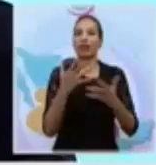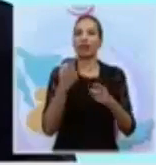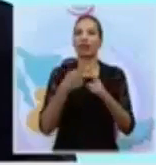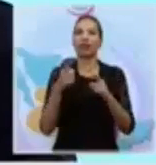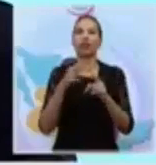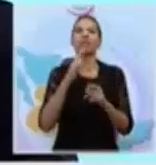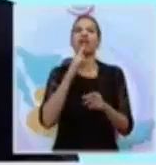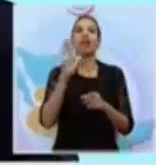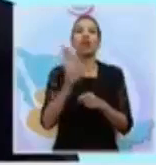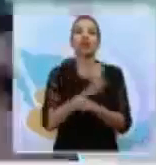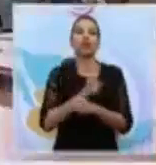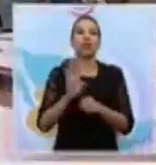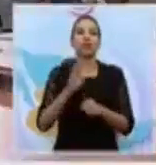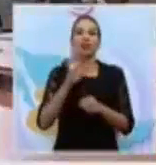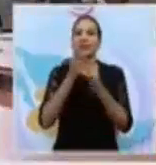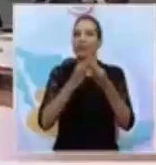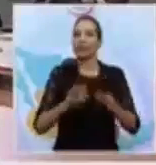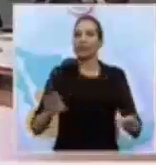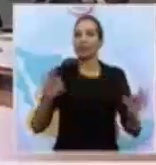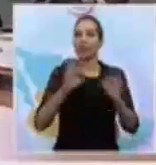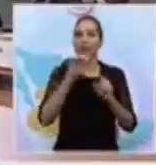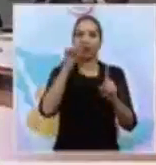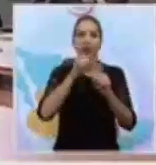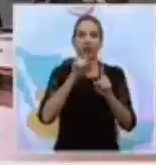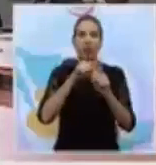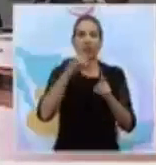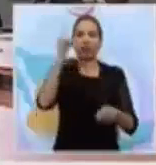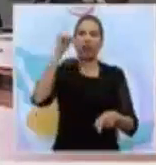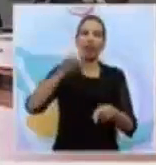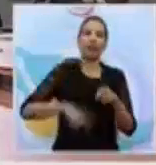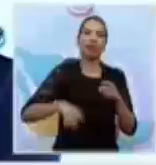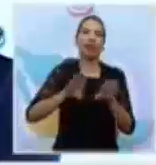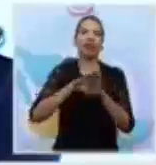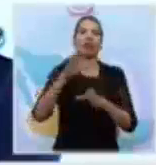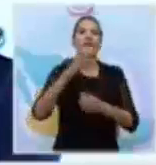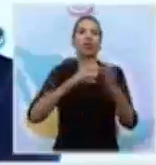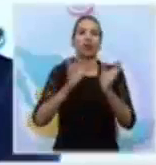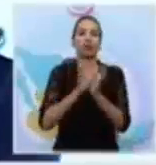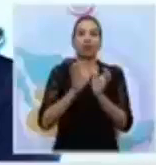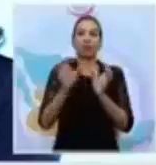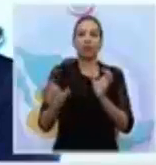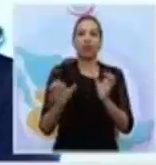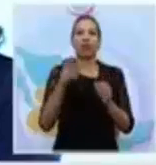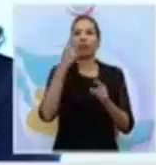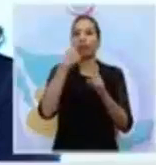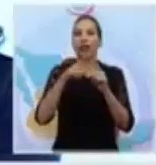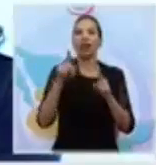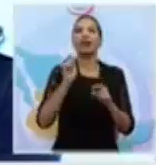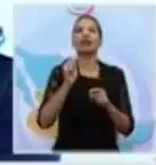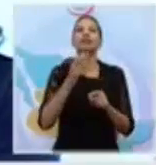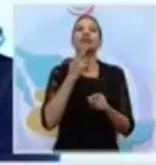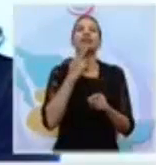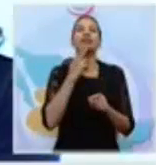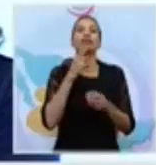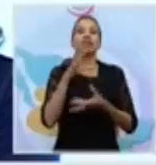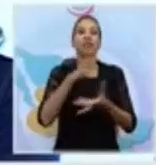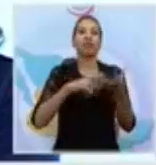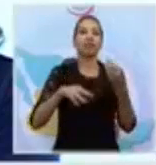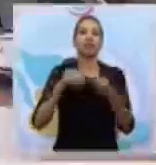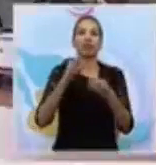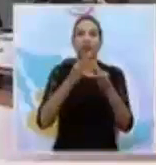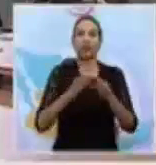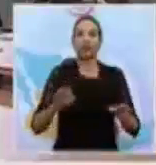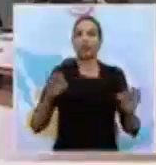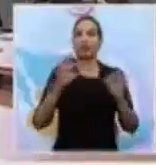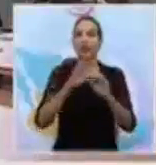estado de bienestar auténtico, desmercantilizador y desenajenante, que habrá de constituirse en